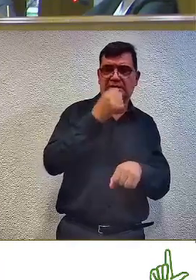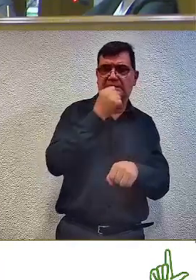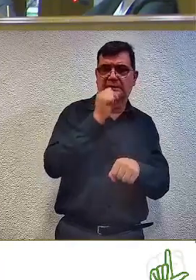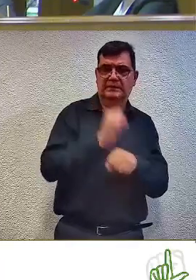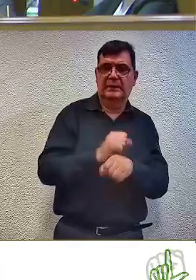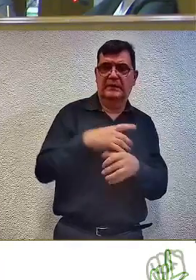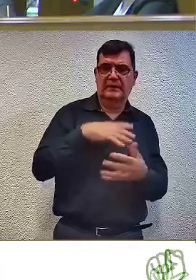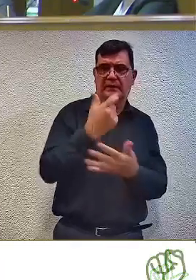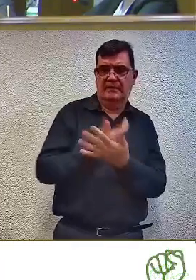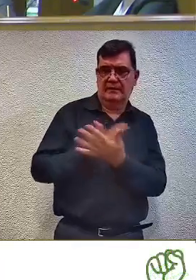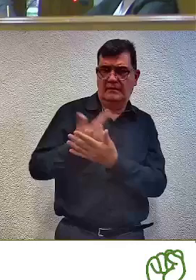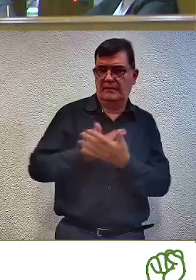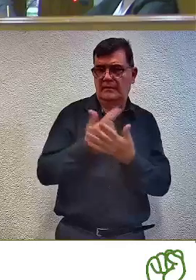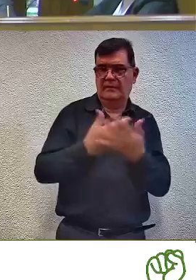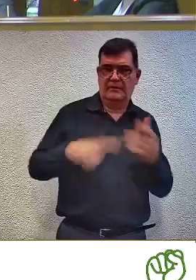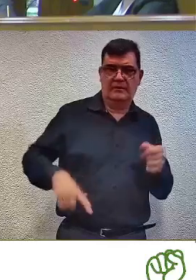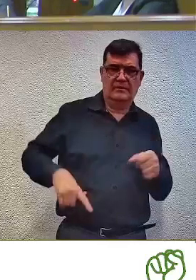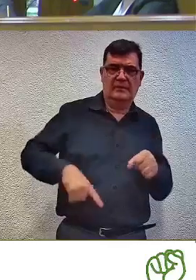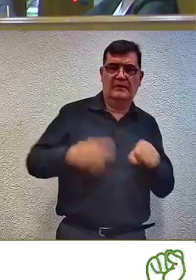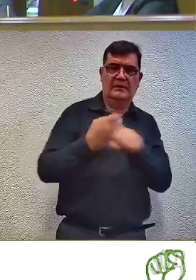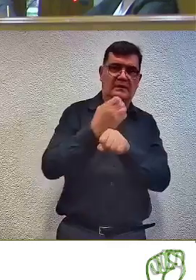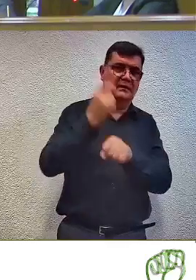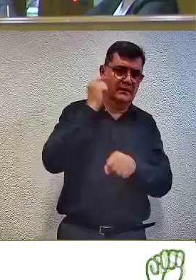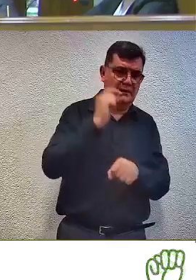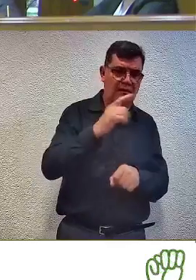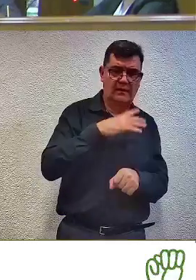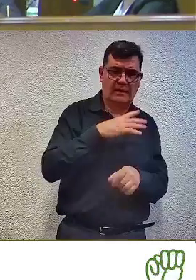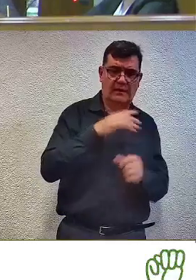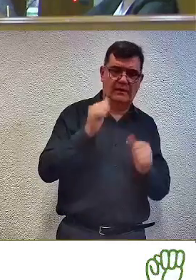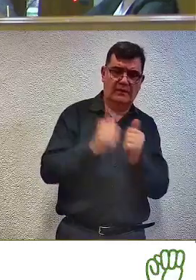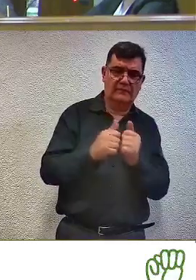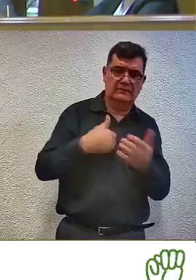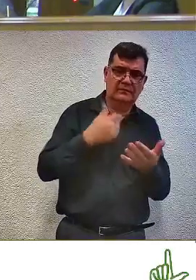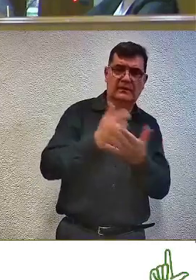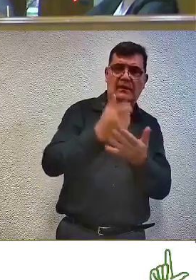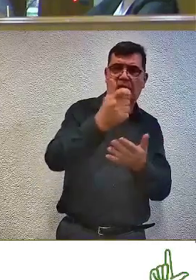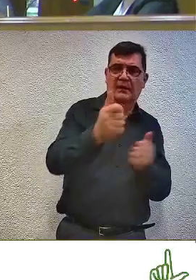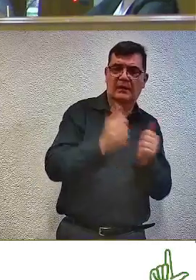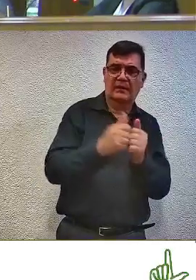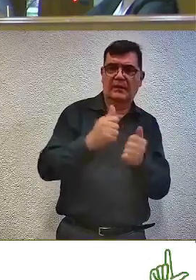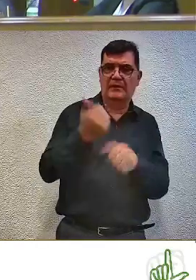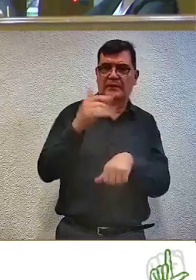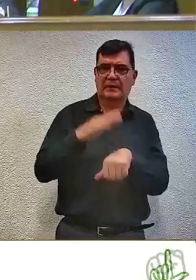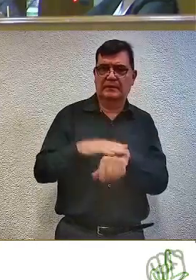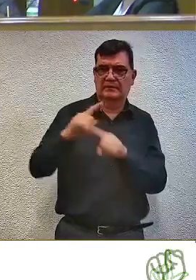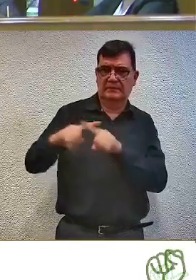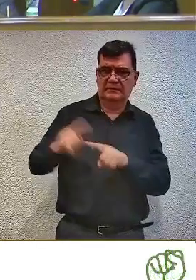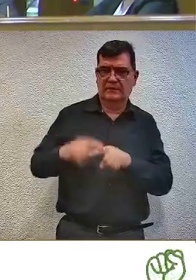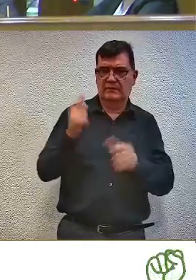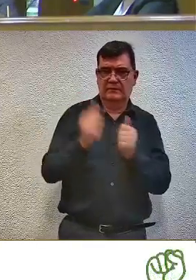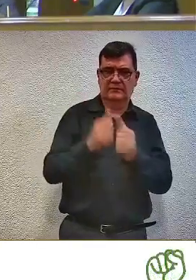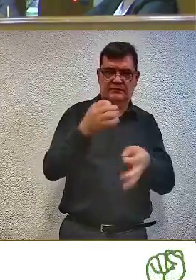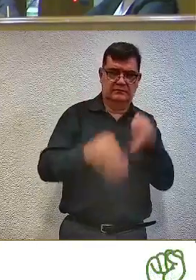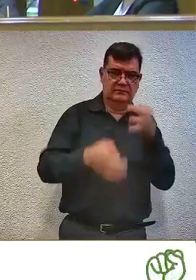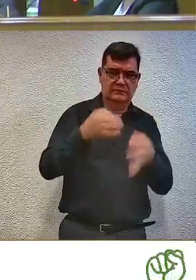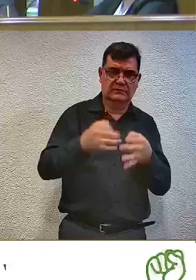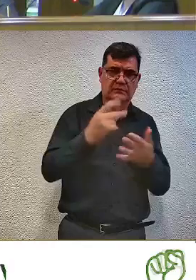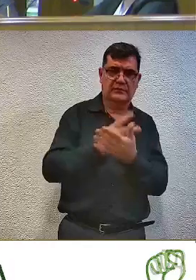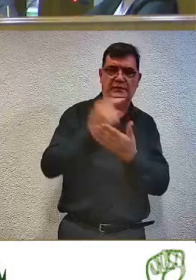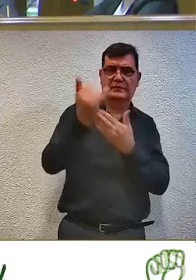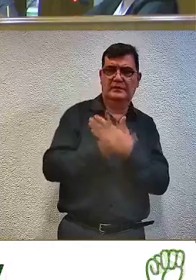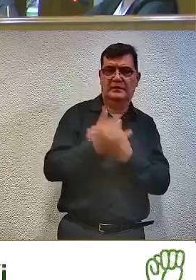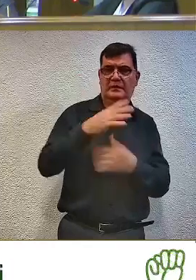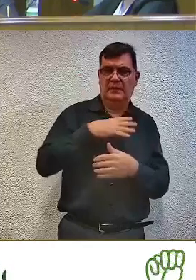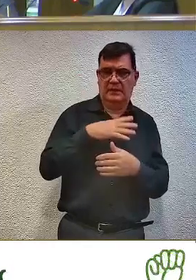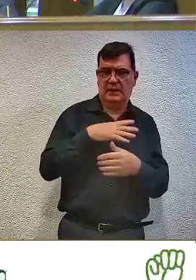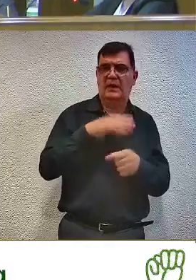y Administración del Gobierno del Estado de Guerrero a fin de que se provea el pago de la administración en materia de juicio, en el proyecto se expone que